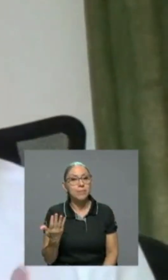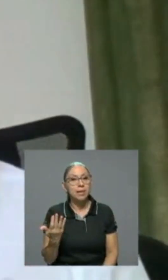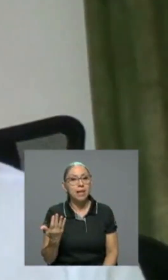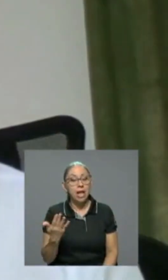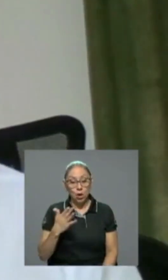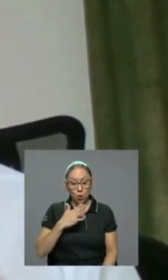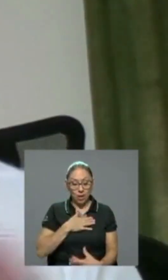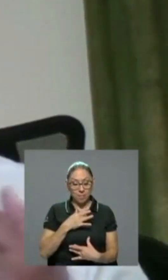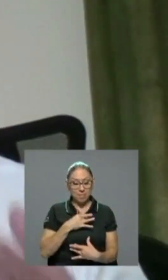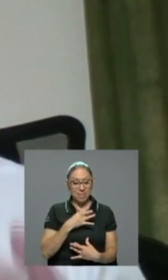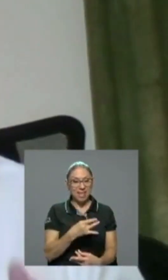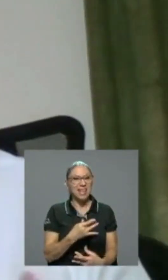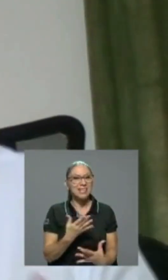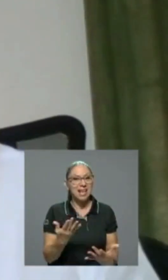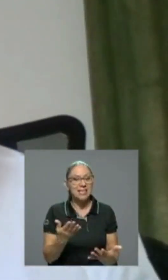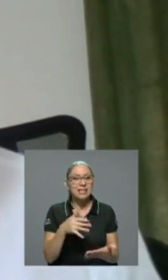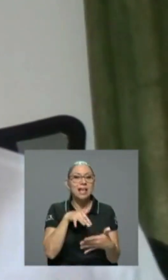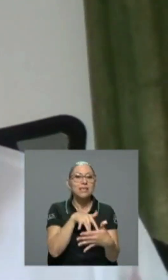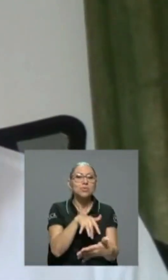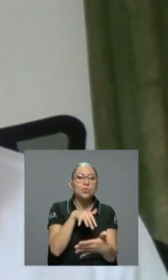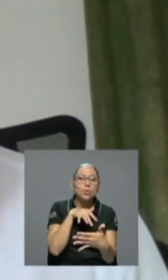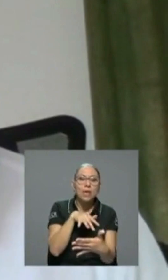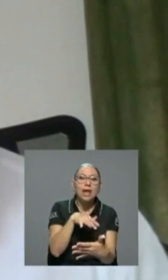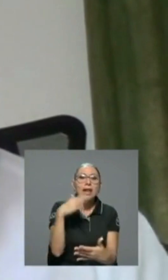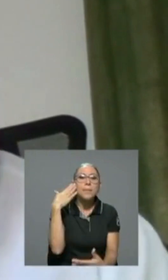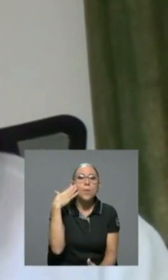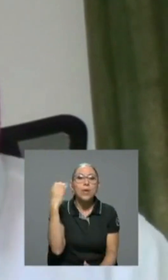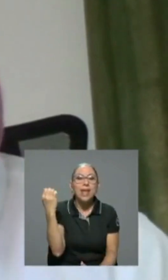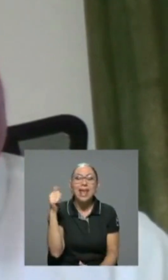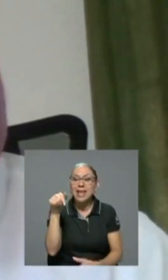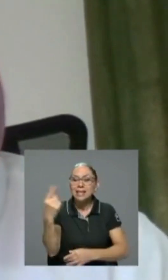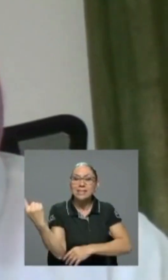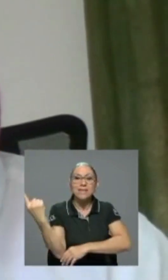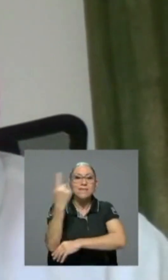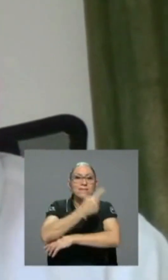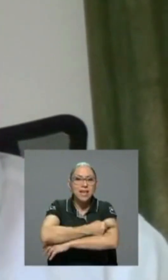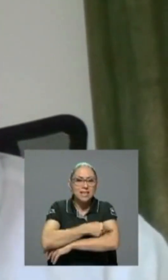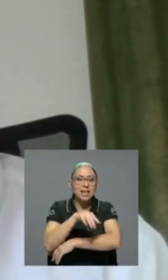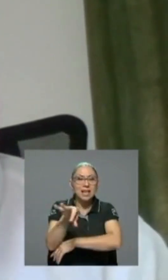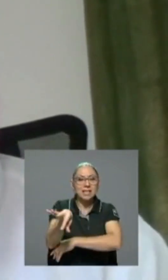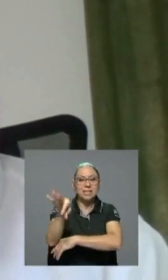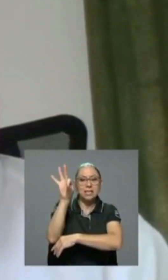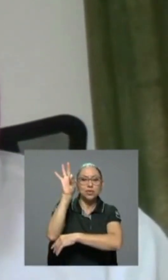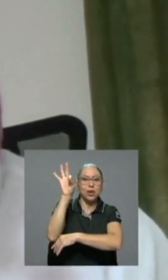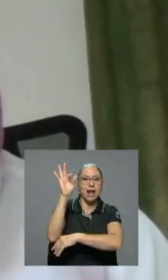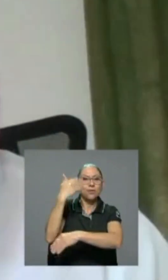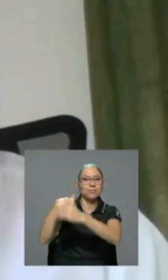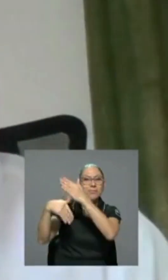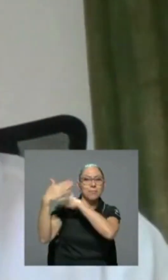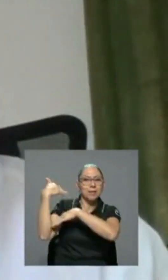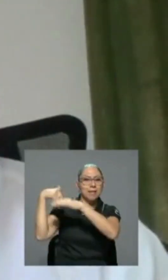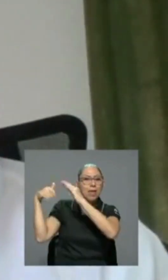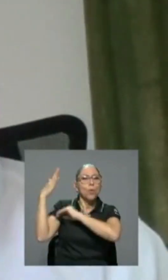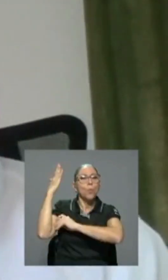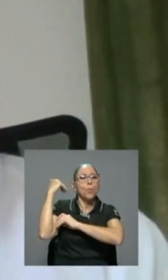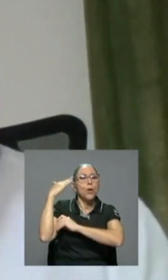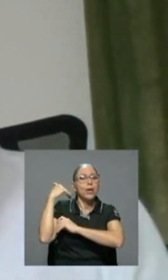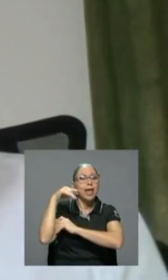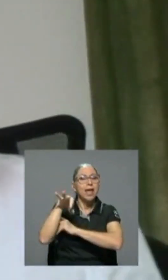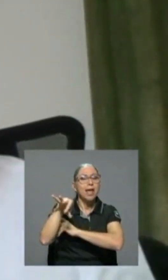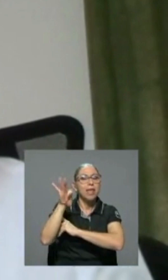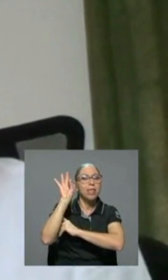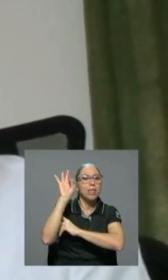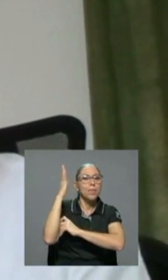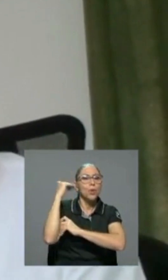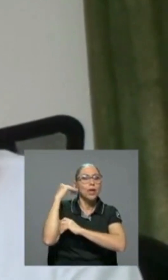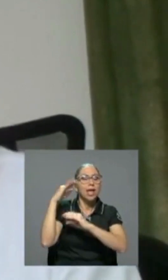me interesa es estudiar el por qué esa fecha es seleccionada del pasado, por qué es conmemorada, y